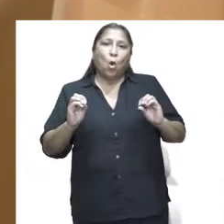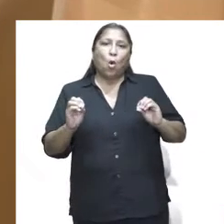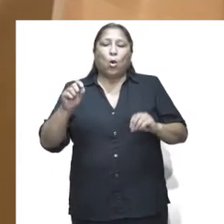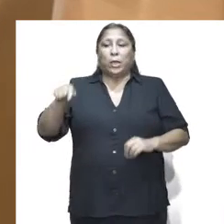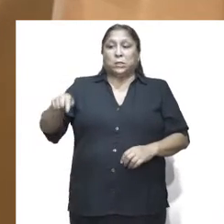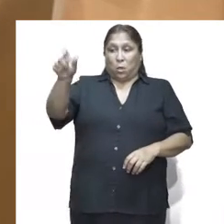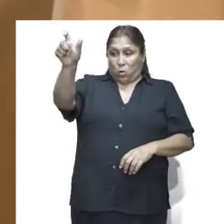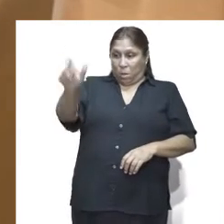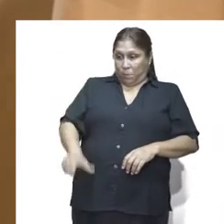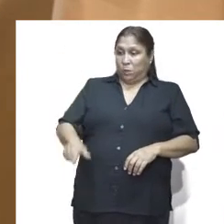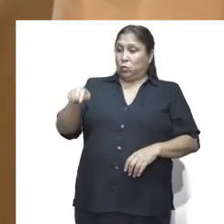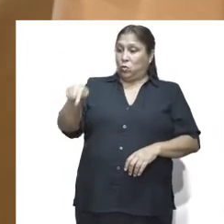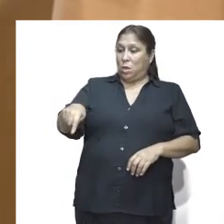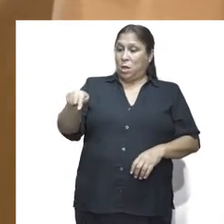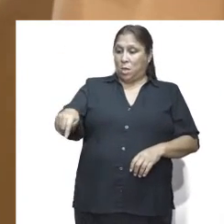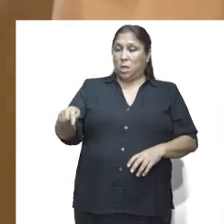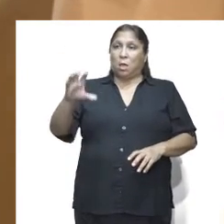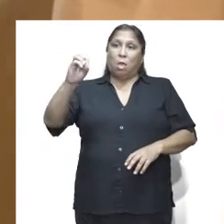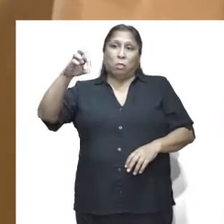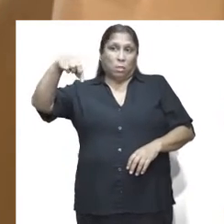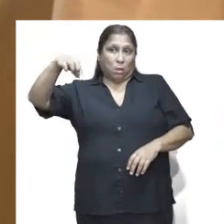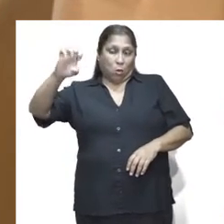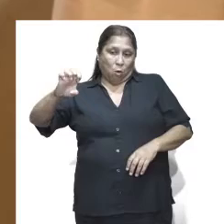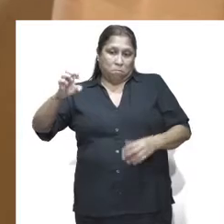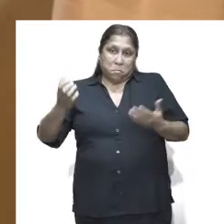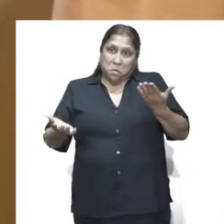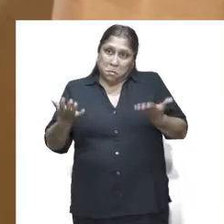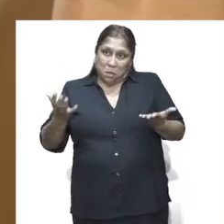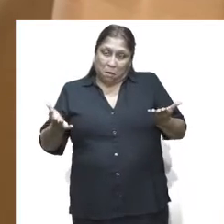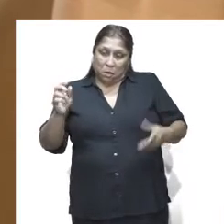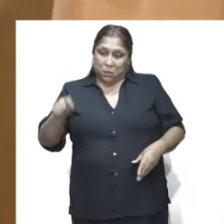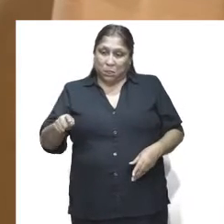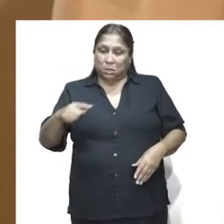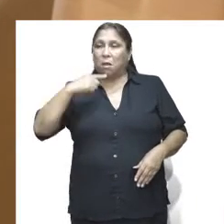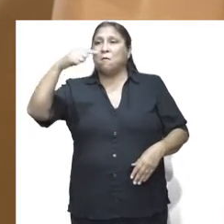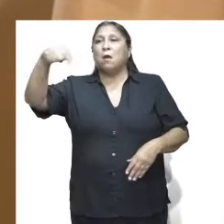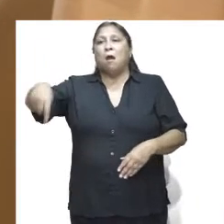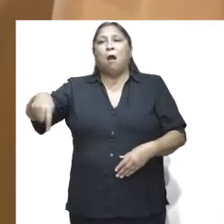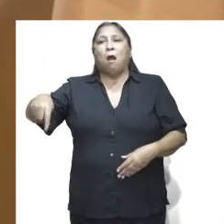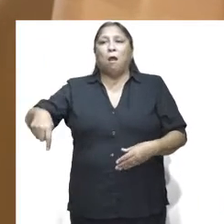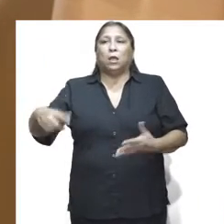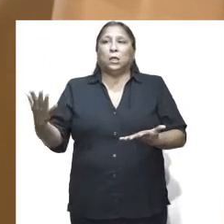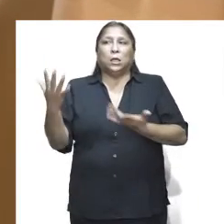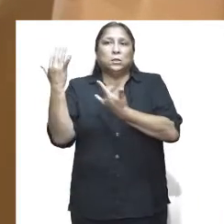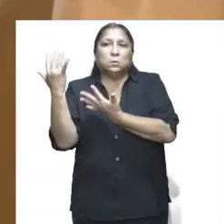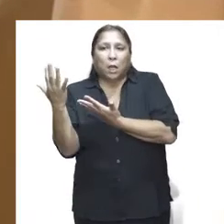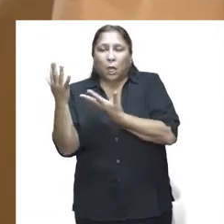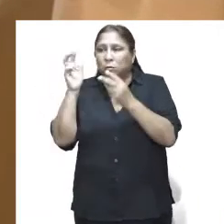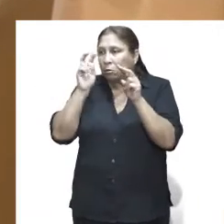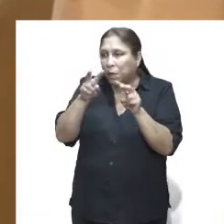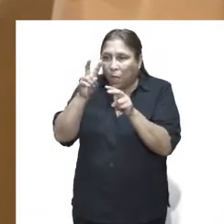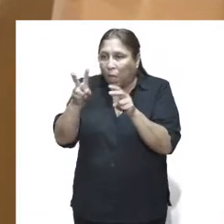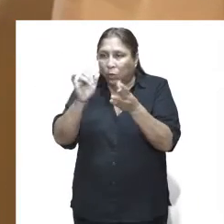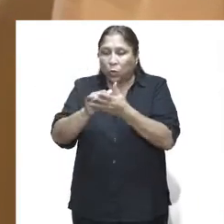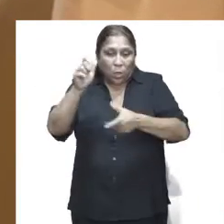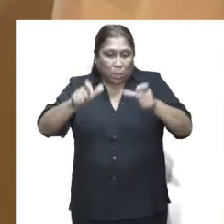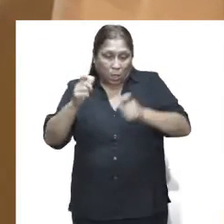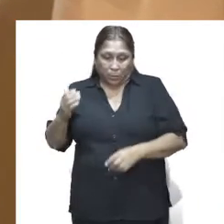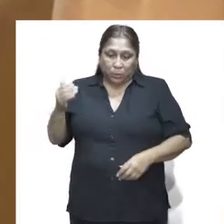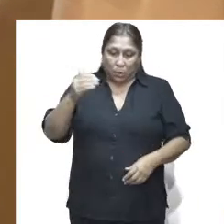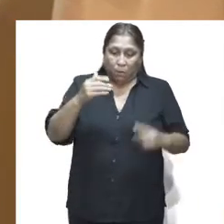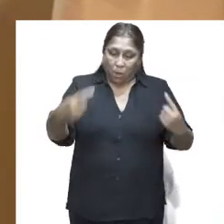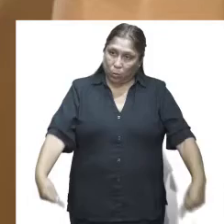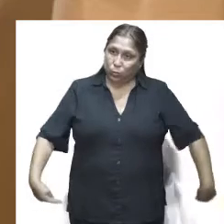una persona de OMPE, podría ser, que esté viendo que la persona que vaya con silla de